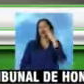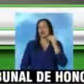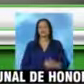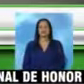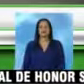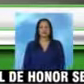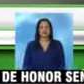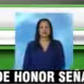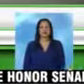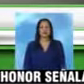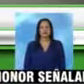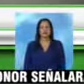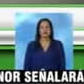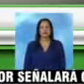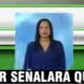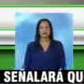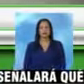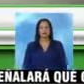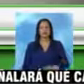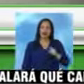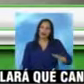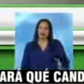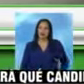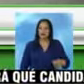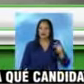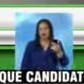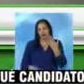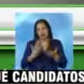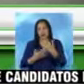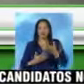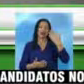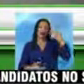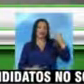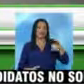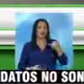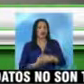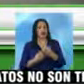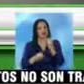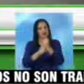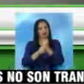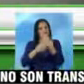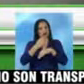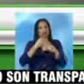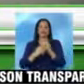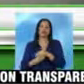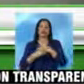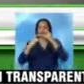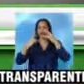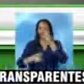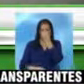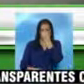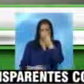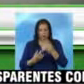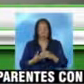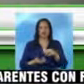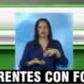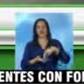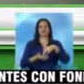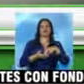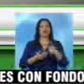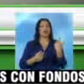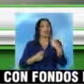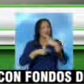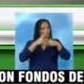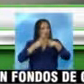Este perro de seguro de joven trabajó en un circo. Miren el equilibrio que tiene. Todos los días acompaña a su dueña que lo lleva en la parte de atrás de su